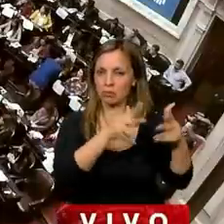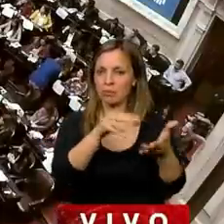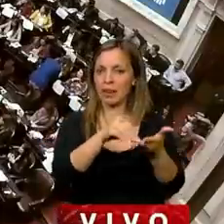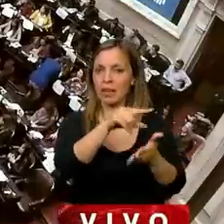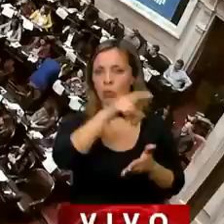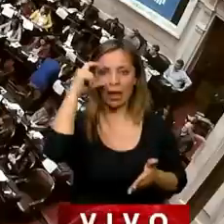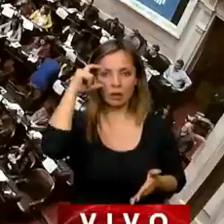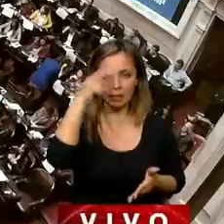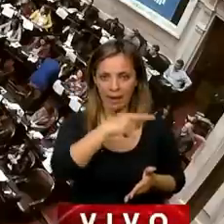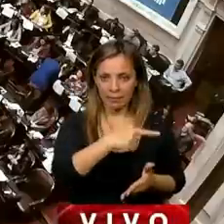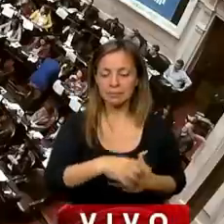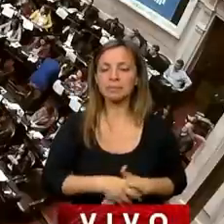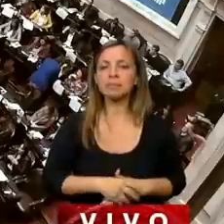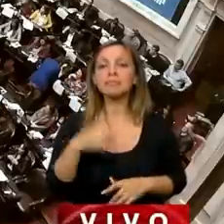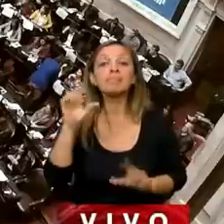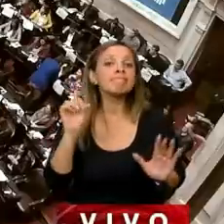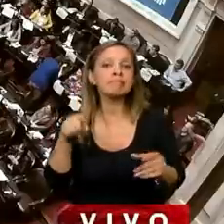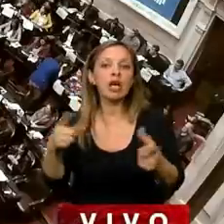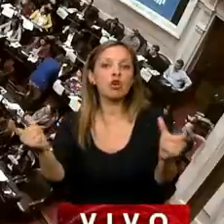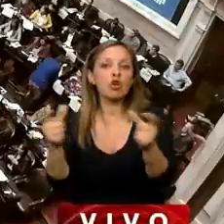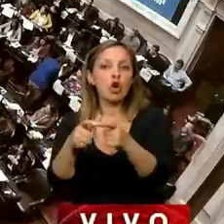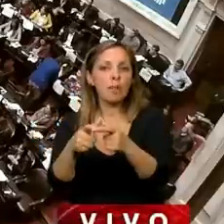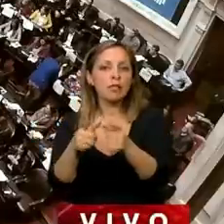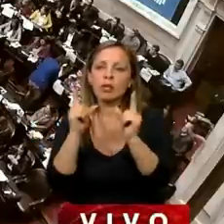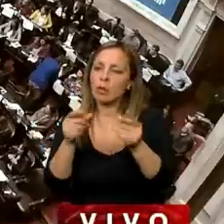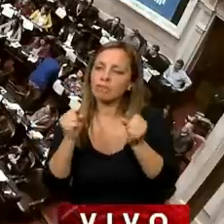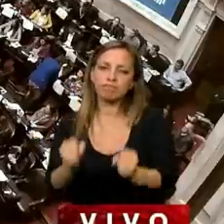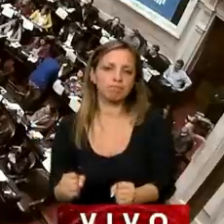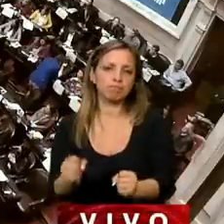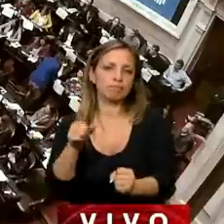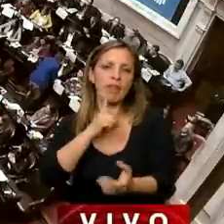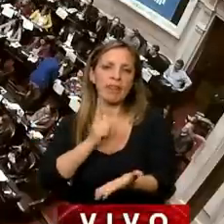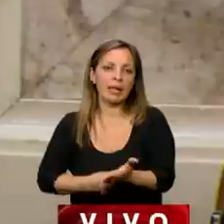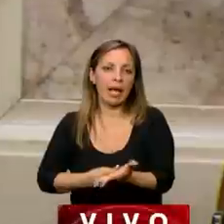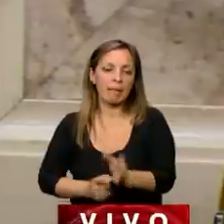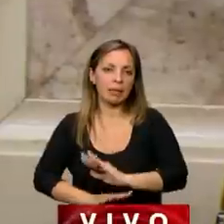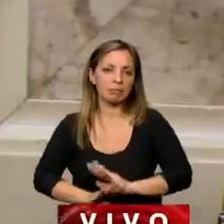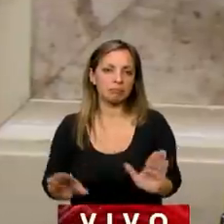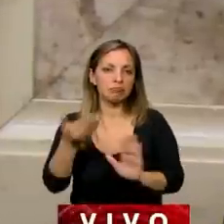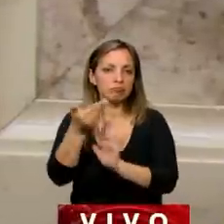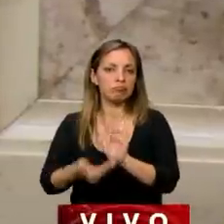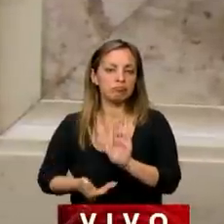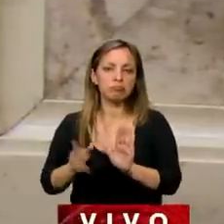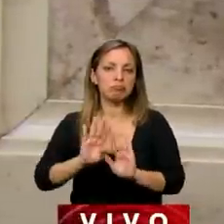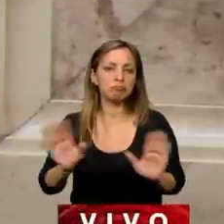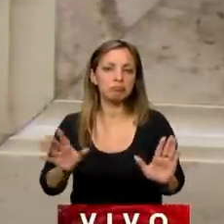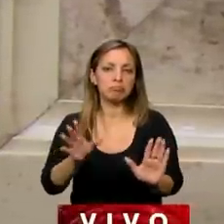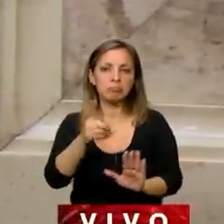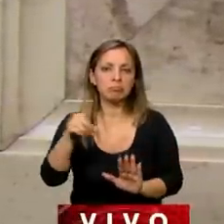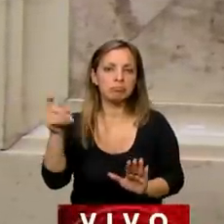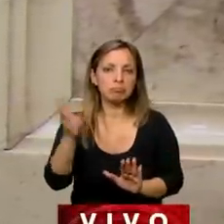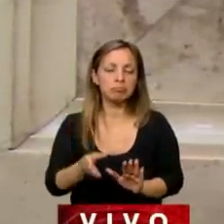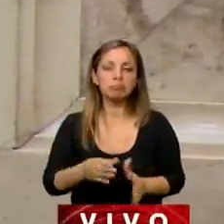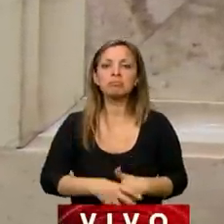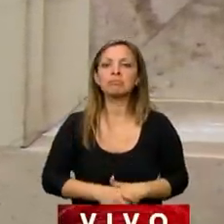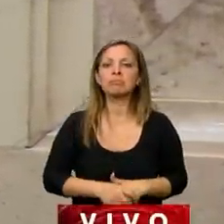Esper, pero la comisión insiste en su dictamen por unanimidad con esta observación